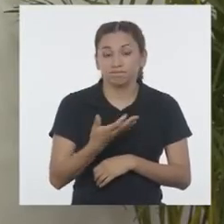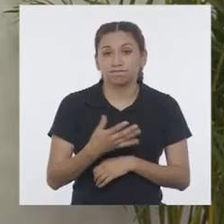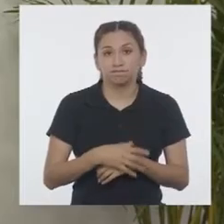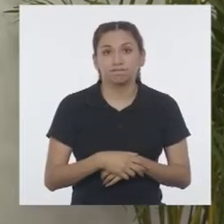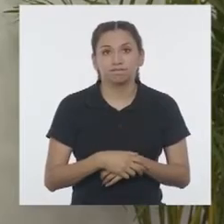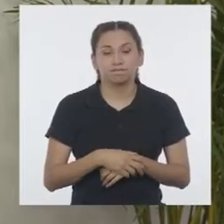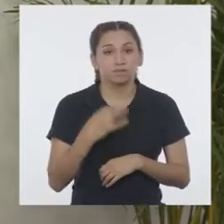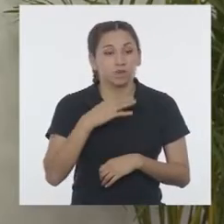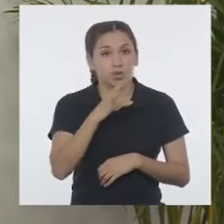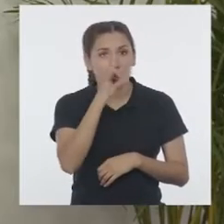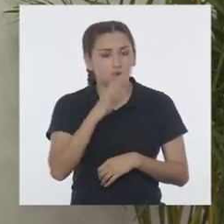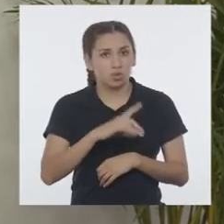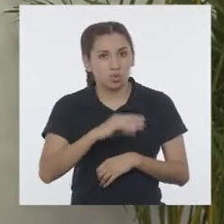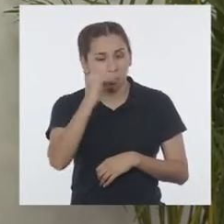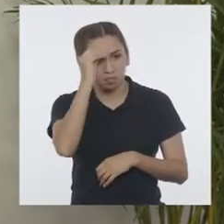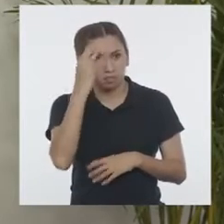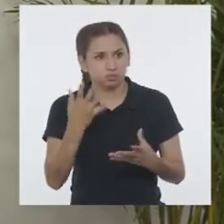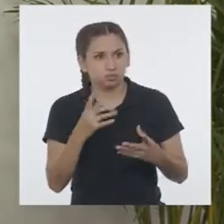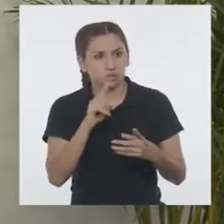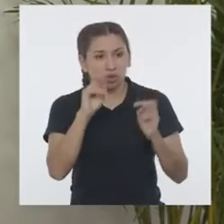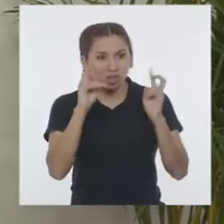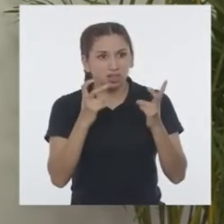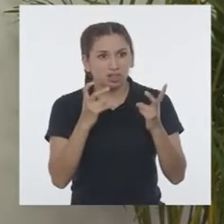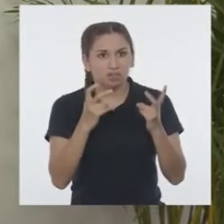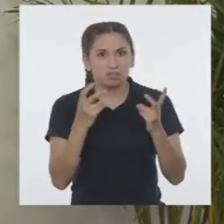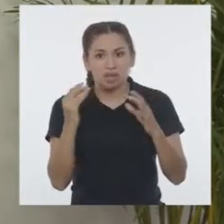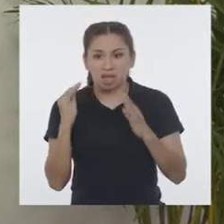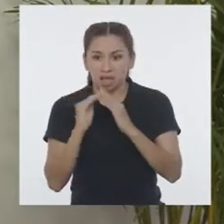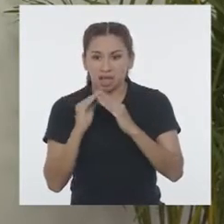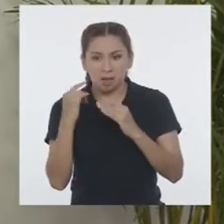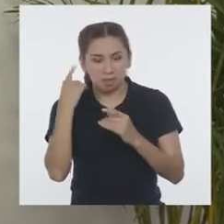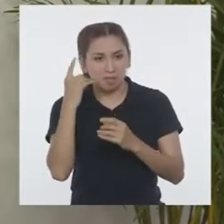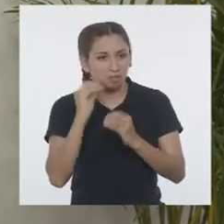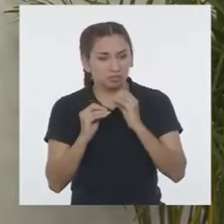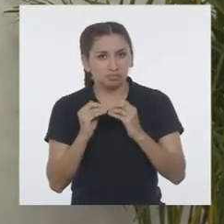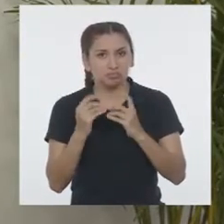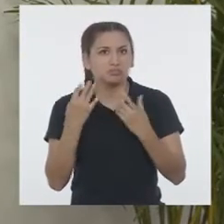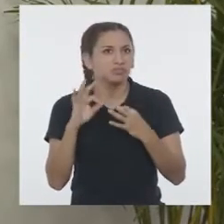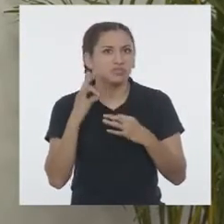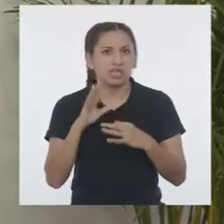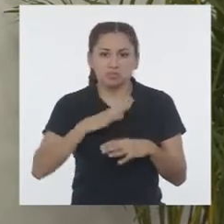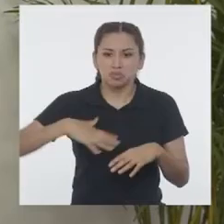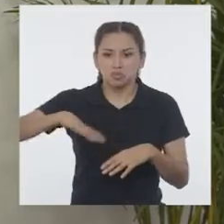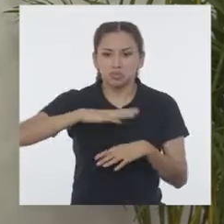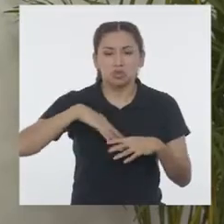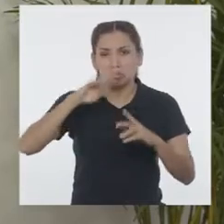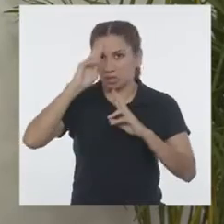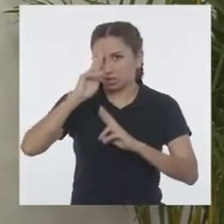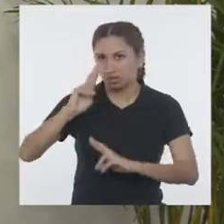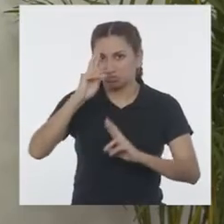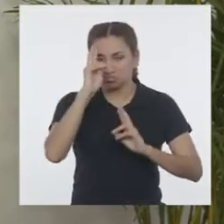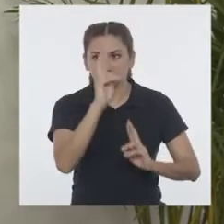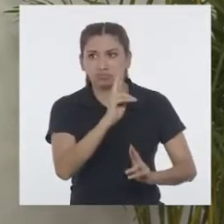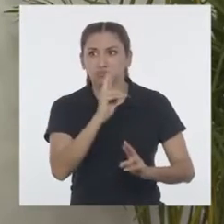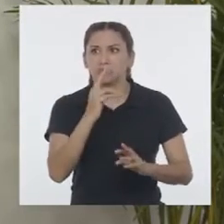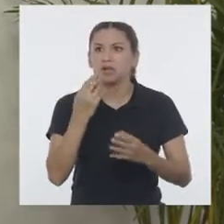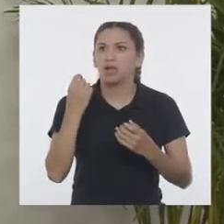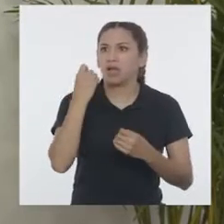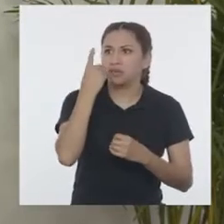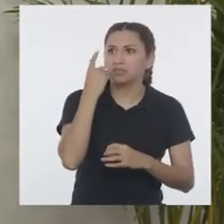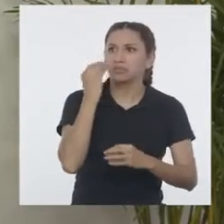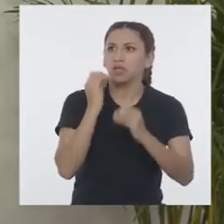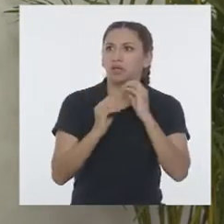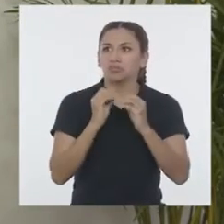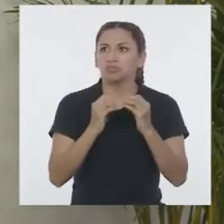sí. Nunca pensé que tendríamos que tratar un tema así en la casa porque siempre nos tratamos con mucho respeto,